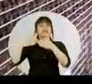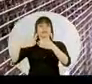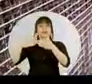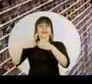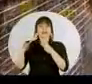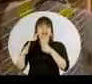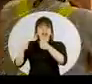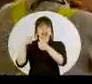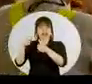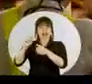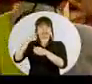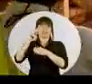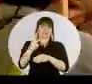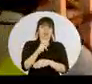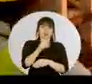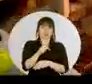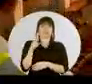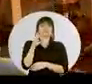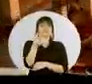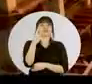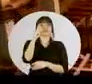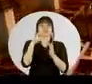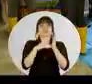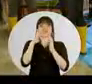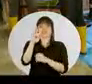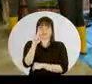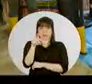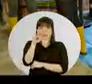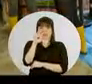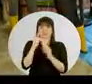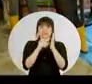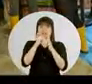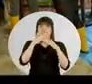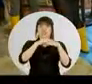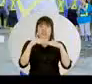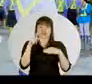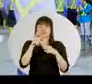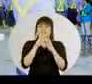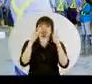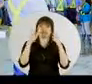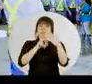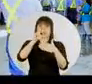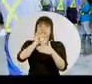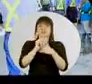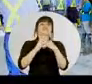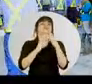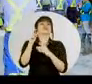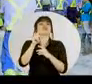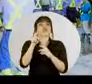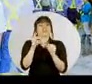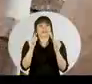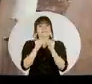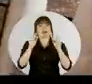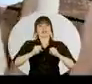por el Canal de Panamá. Tiene una inversión de 1.400 millones de dólares y este megaproyecto se constituirá en la